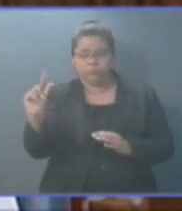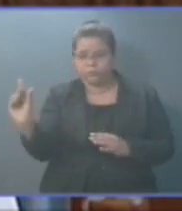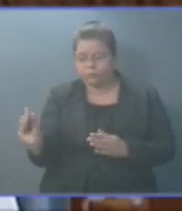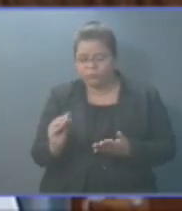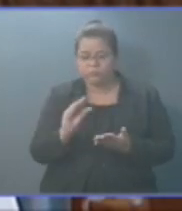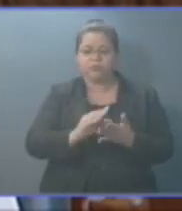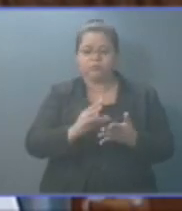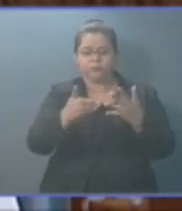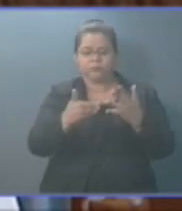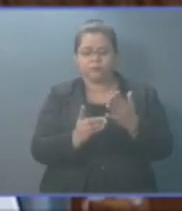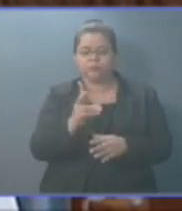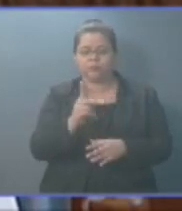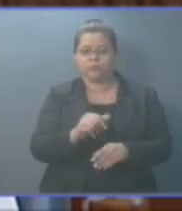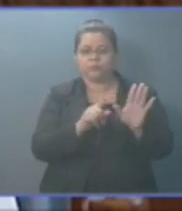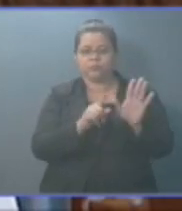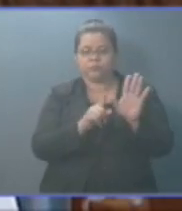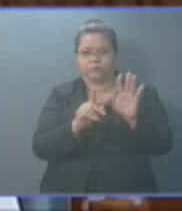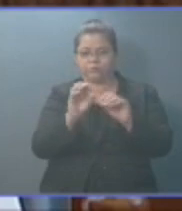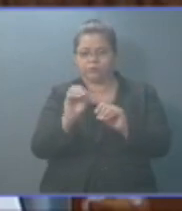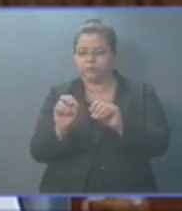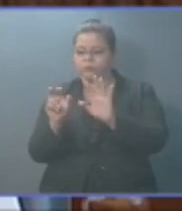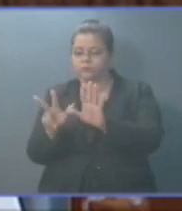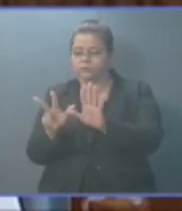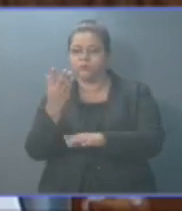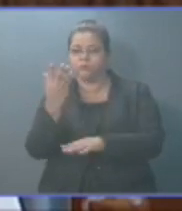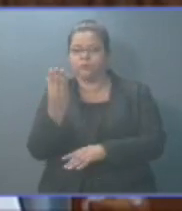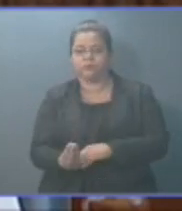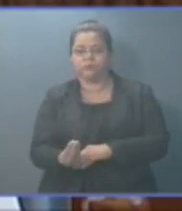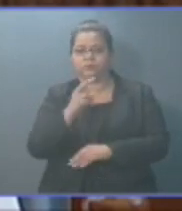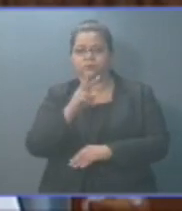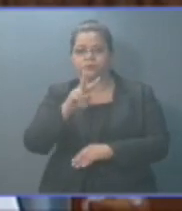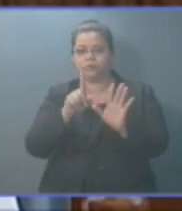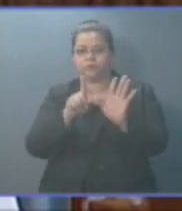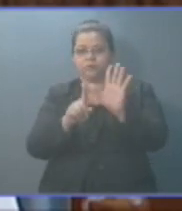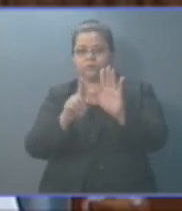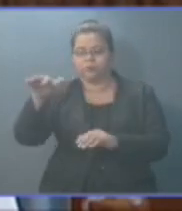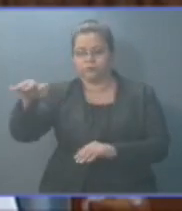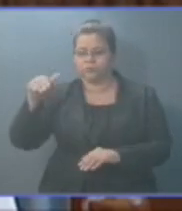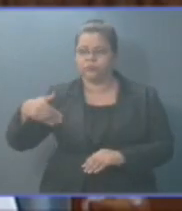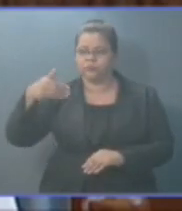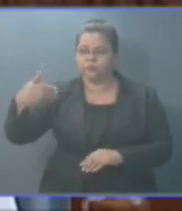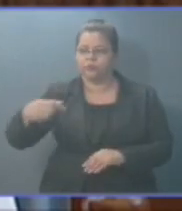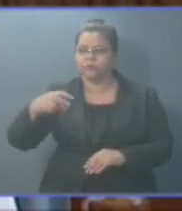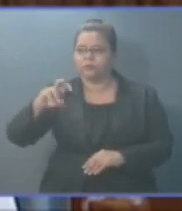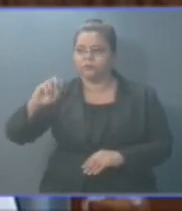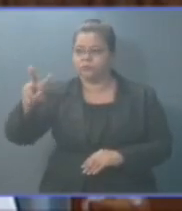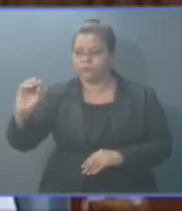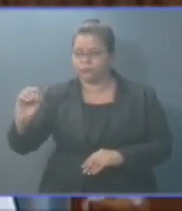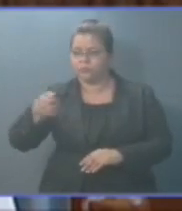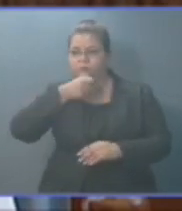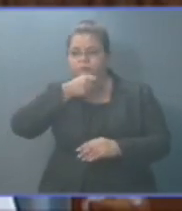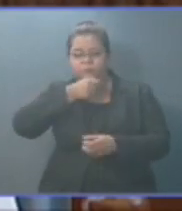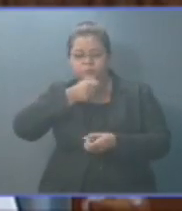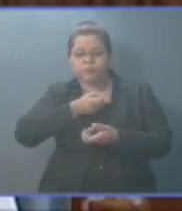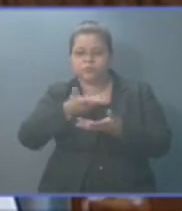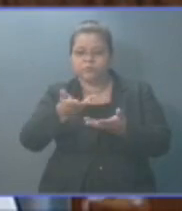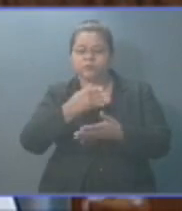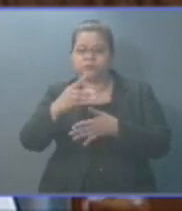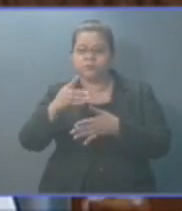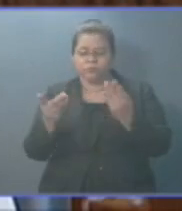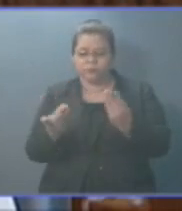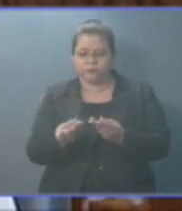decreto legislativo número 608 de fecha 26 de marzo de 2020, publicado en el Diario Oficial